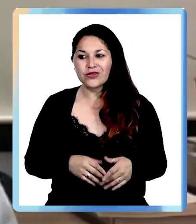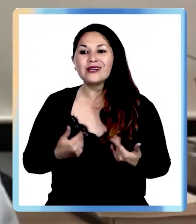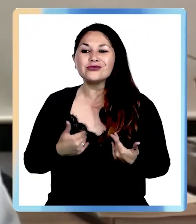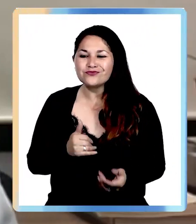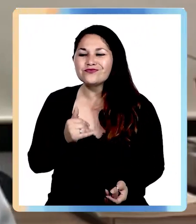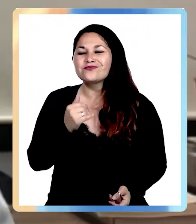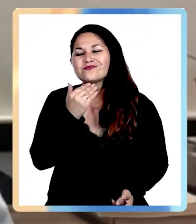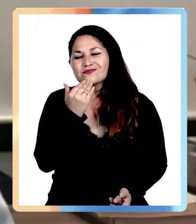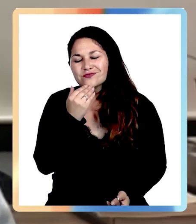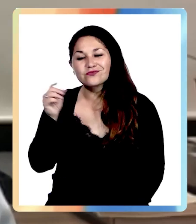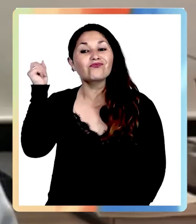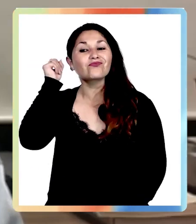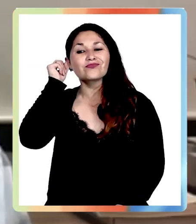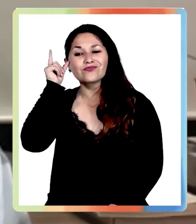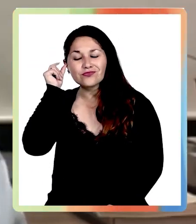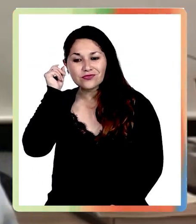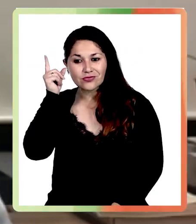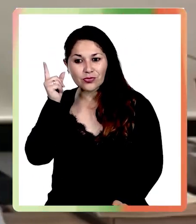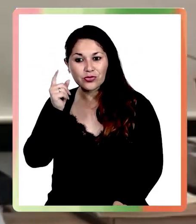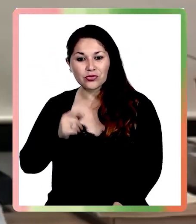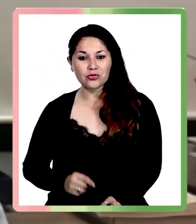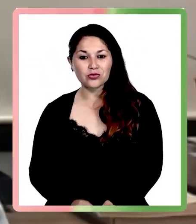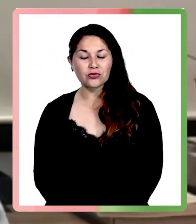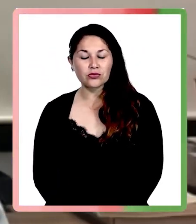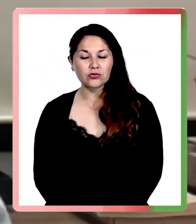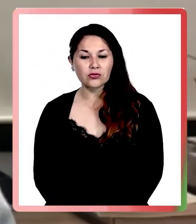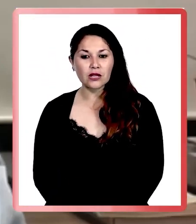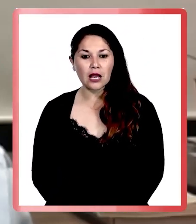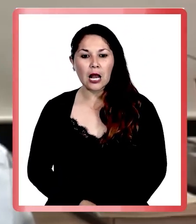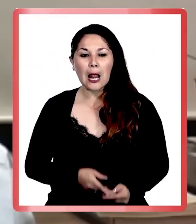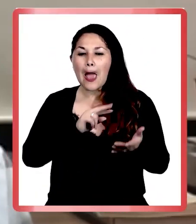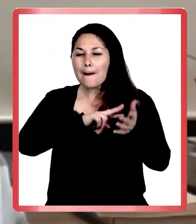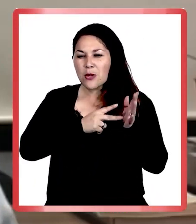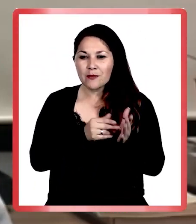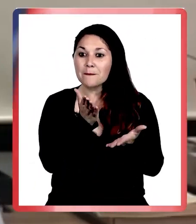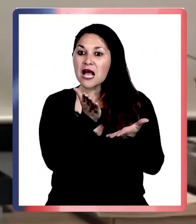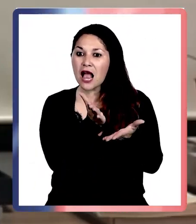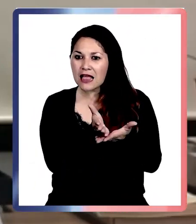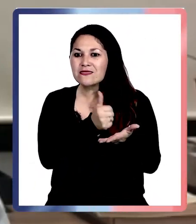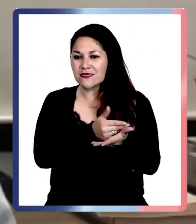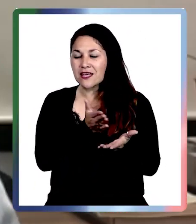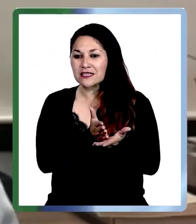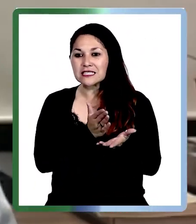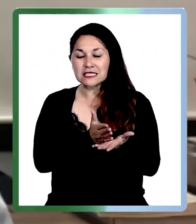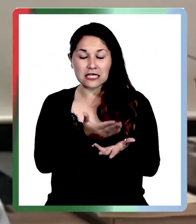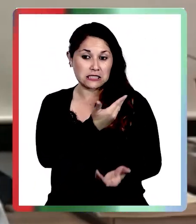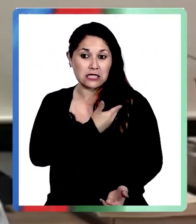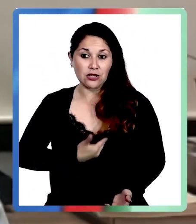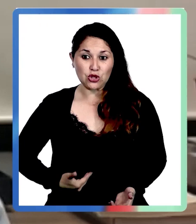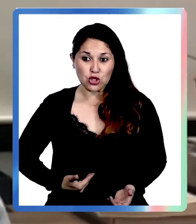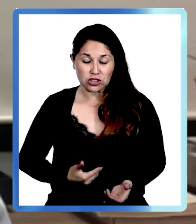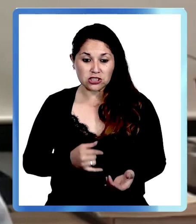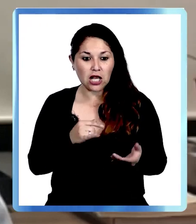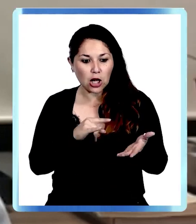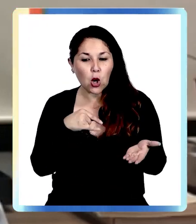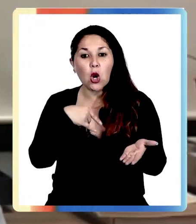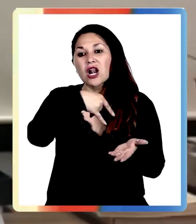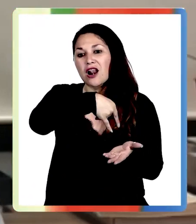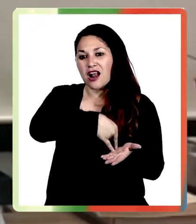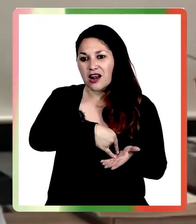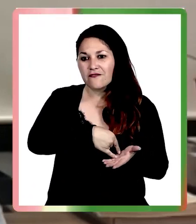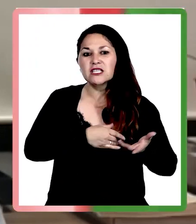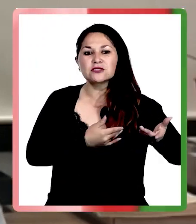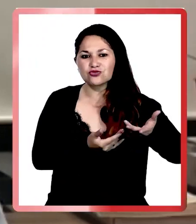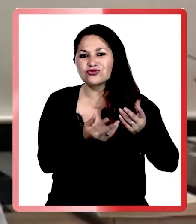entender también que aquí hubo una mala estrategia legislativa por parte del Ejecutivo que me imagino